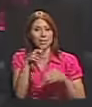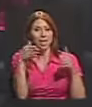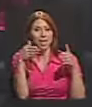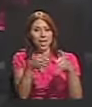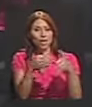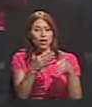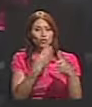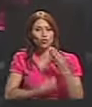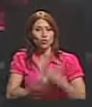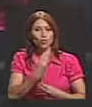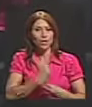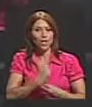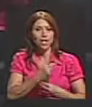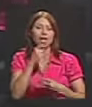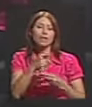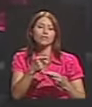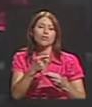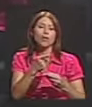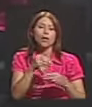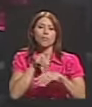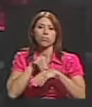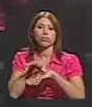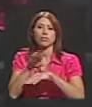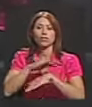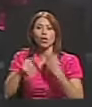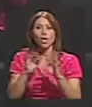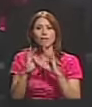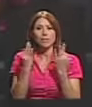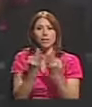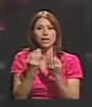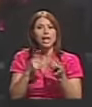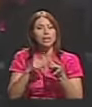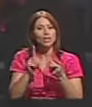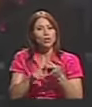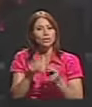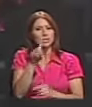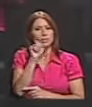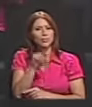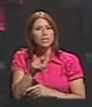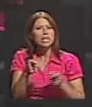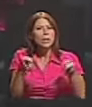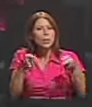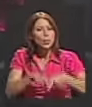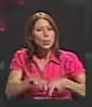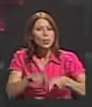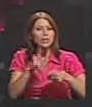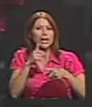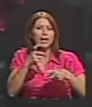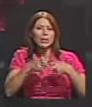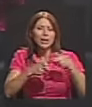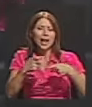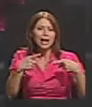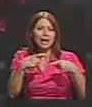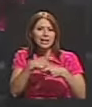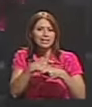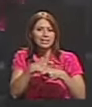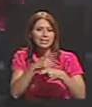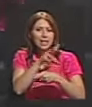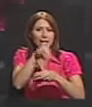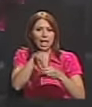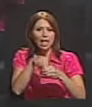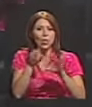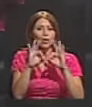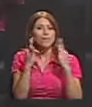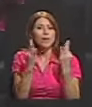sufre toda la familia entonces que lo que ocurre en una crisis en medio de una familia con